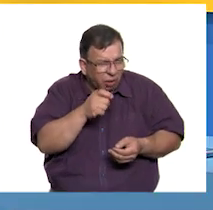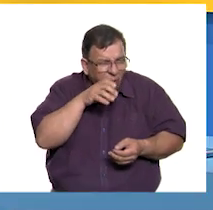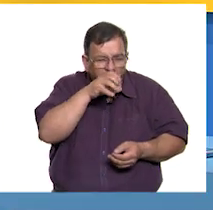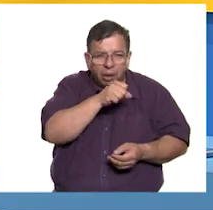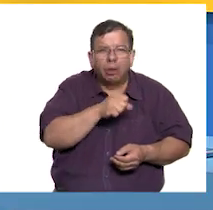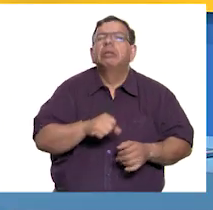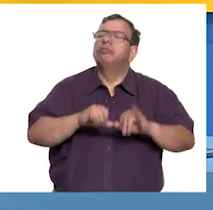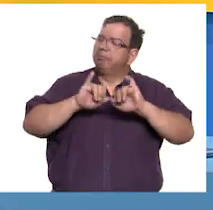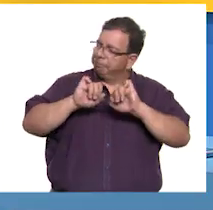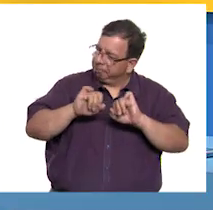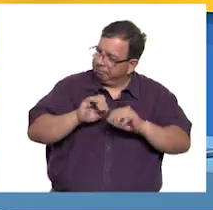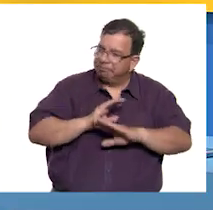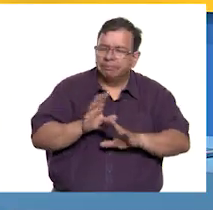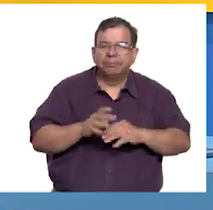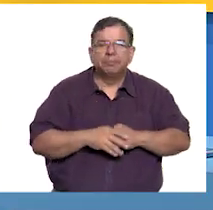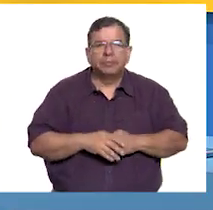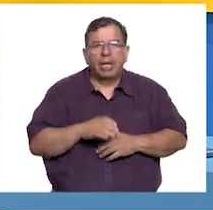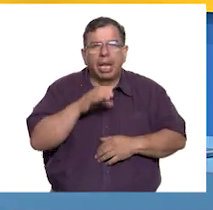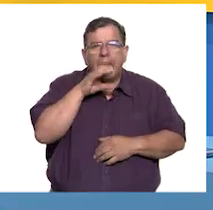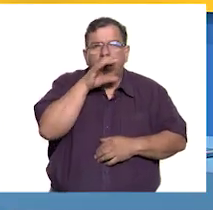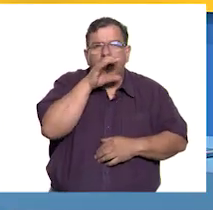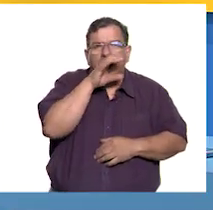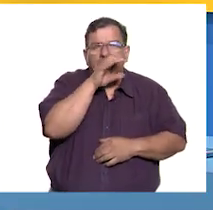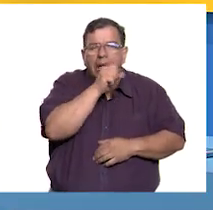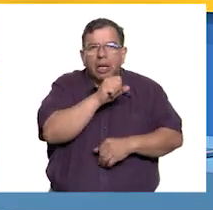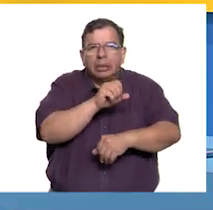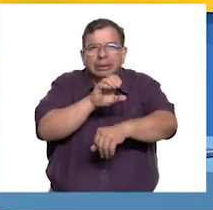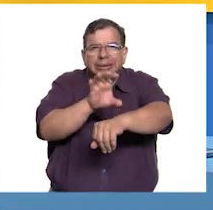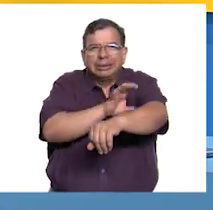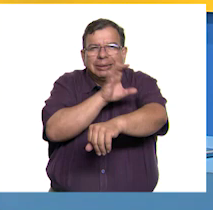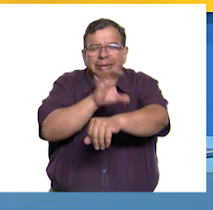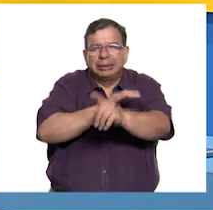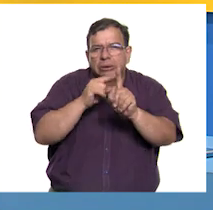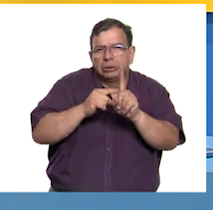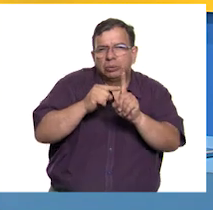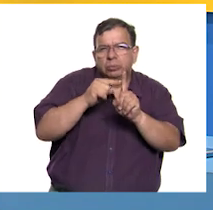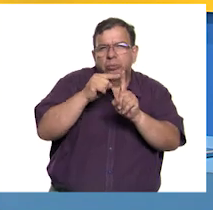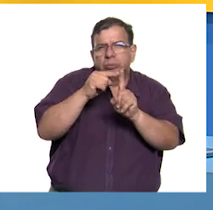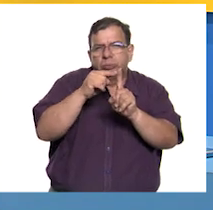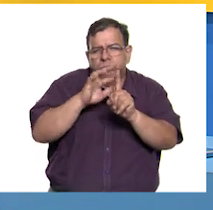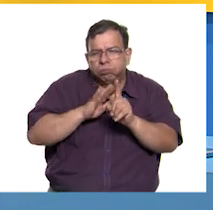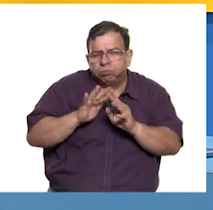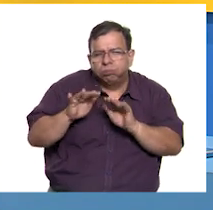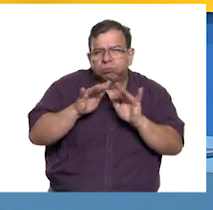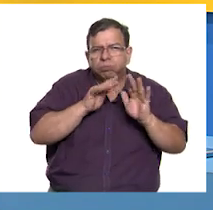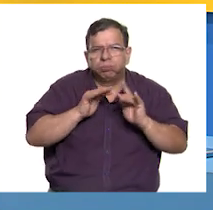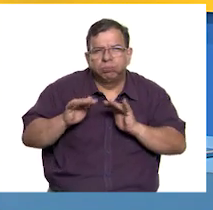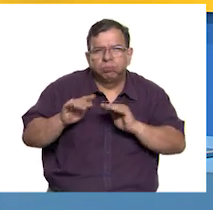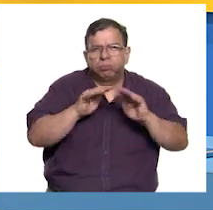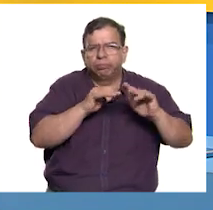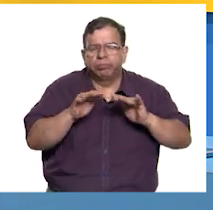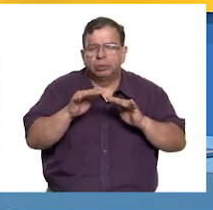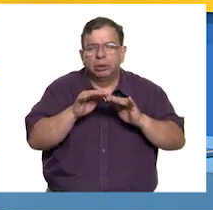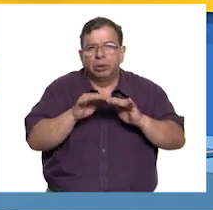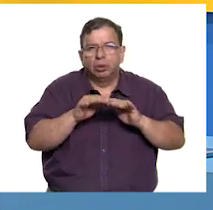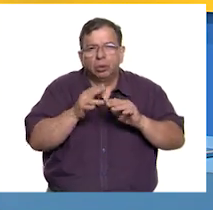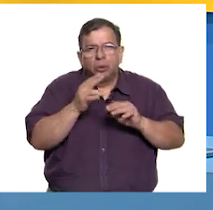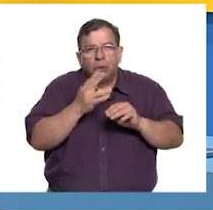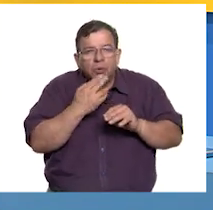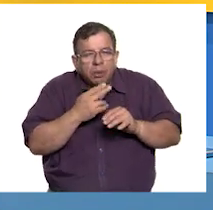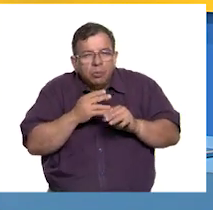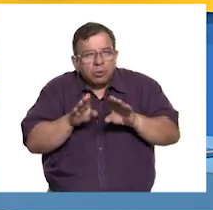es, completamente. El calor es energía térmica en movimiento y algunos aparatos que